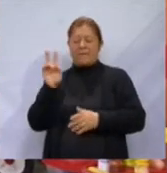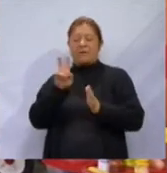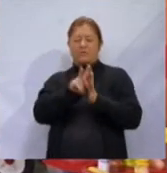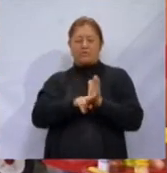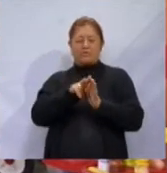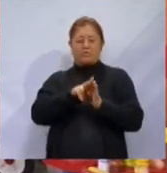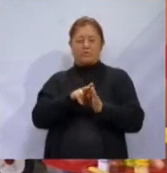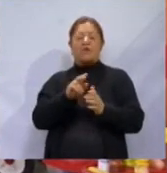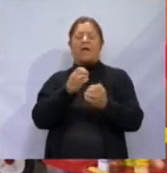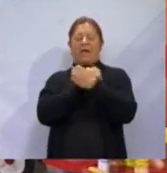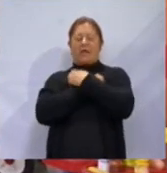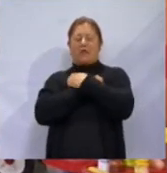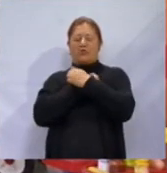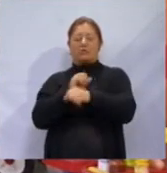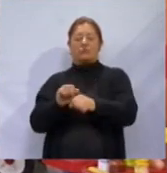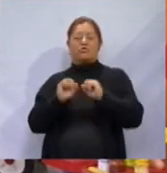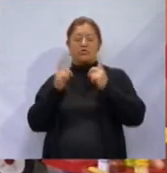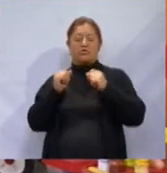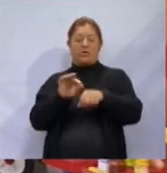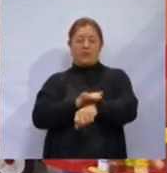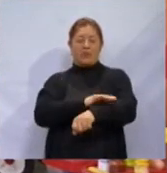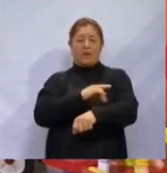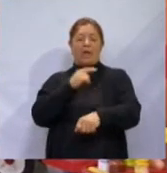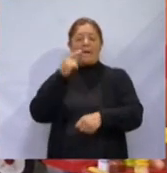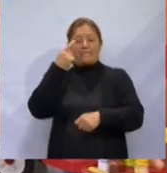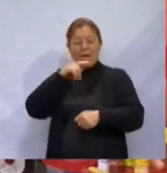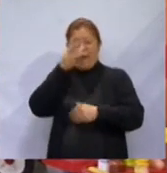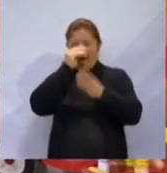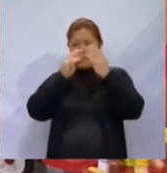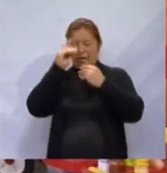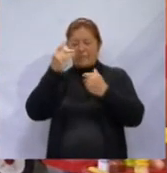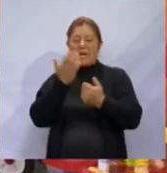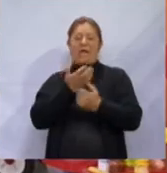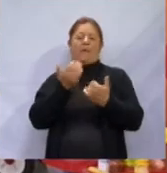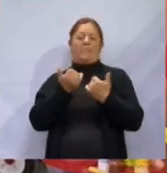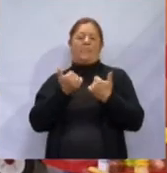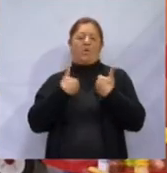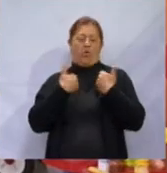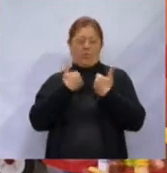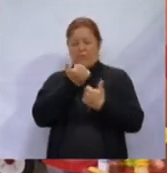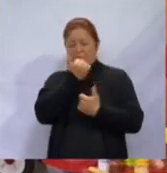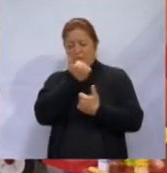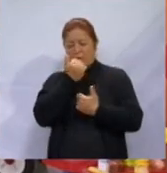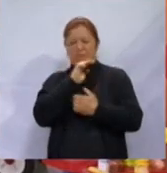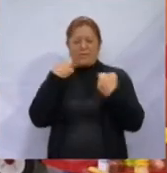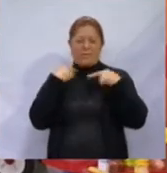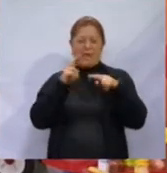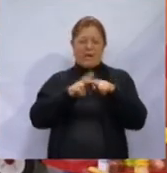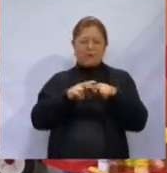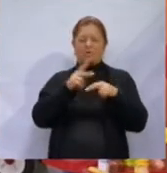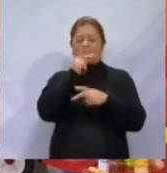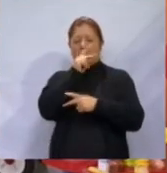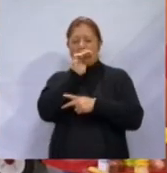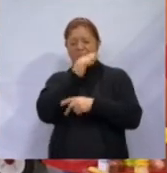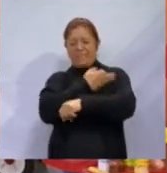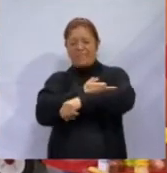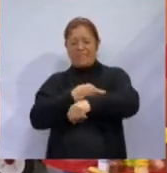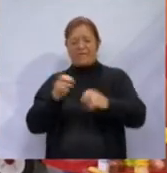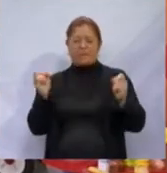socioemocional, donde encontrarán herramientas de apoyo para estudiantes, maestros y padres de familia. Hasta pronto.